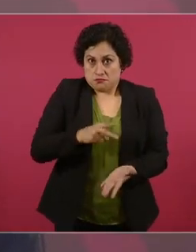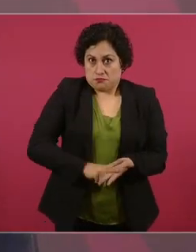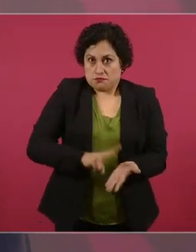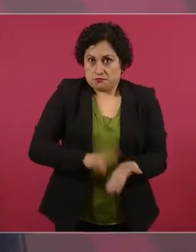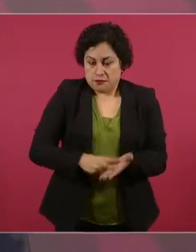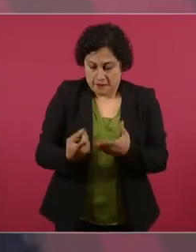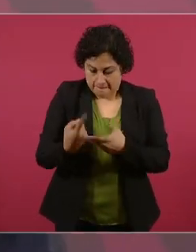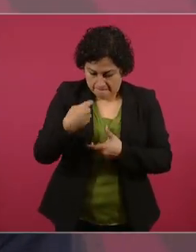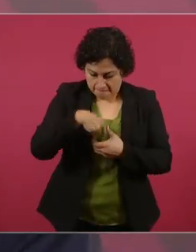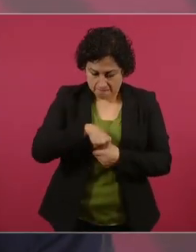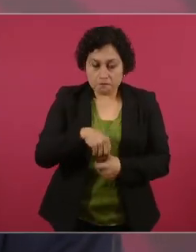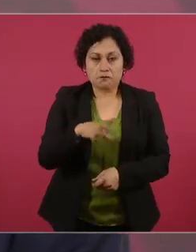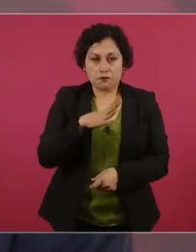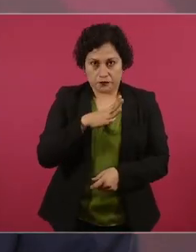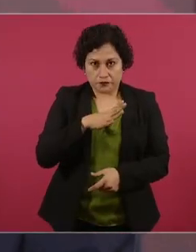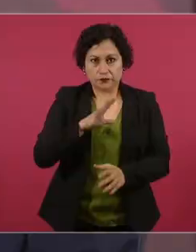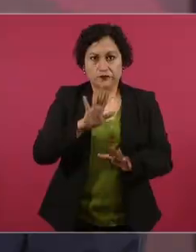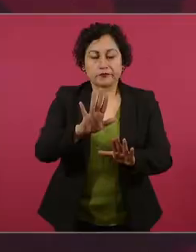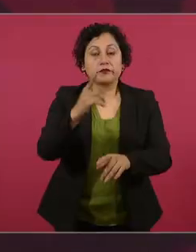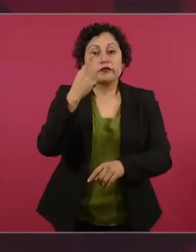que